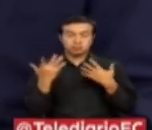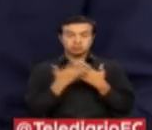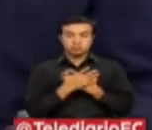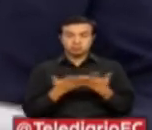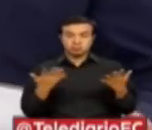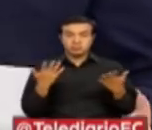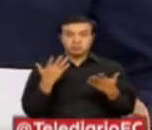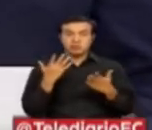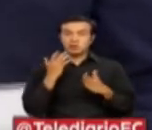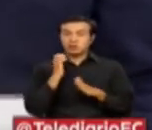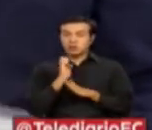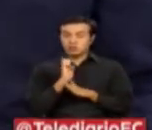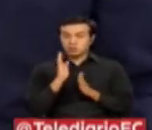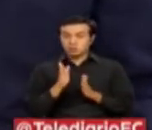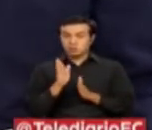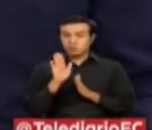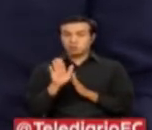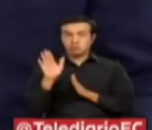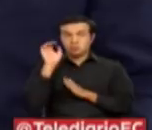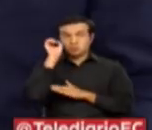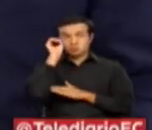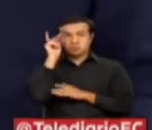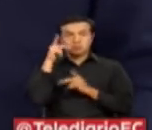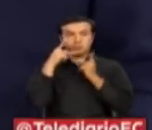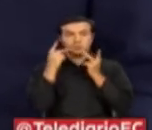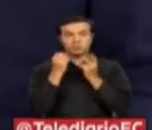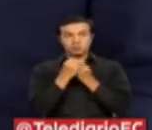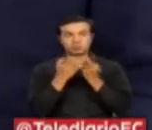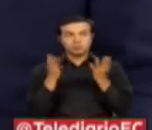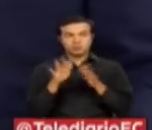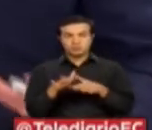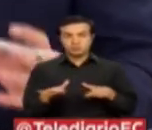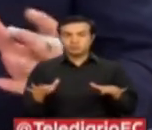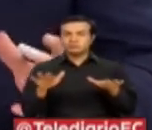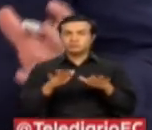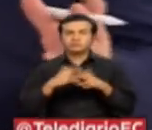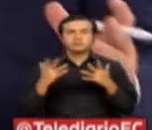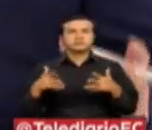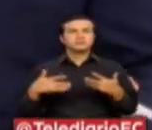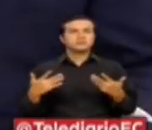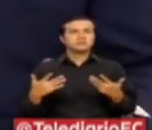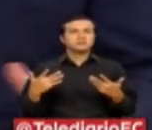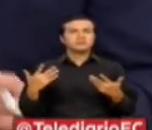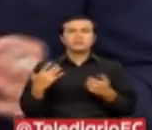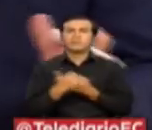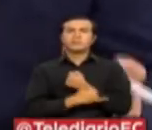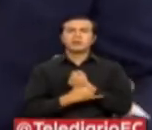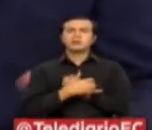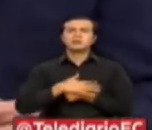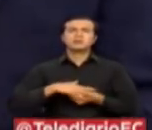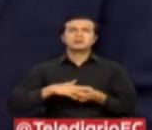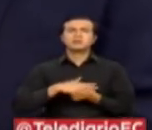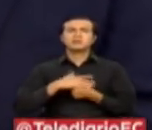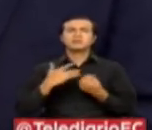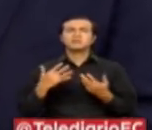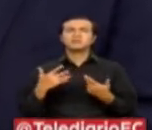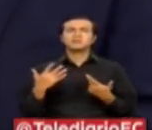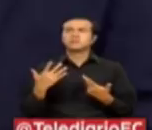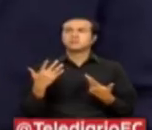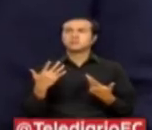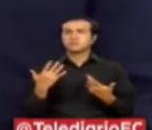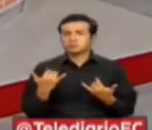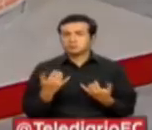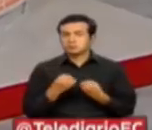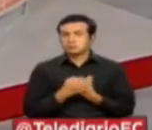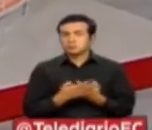actores económicos del país y por la opinión pública en general. Pero ¿qué clase de país es el que está esperando